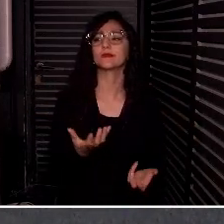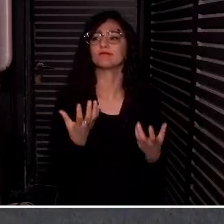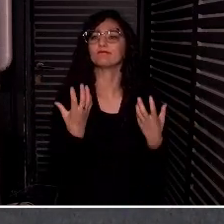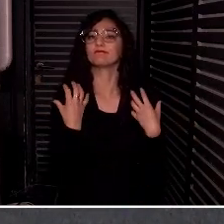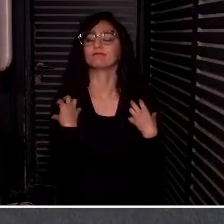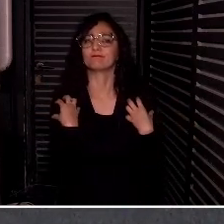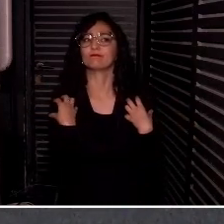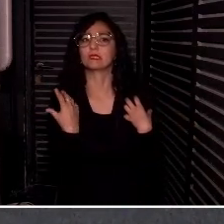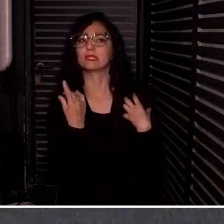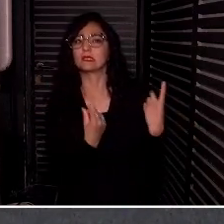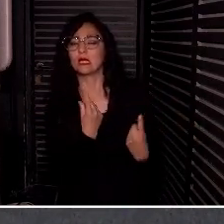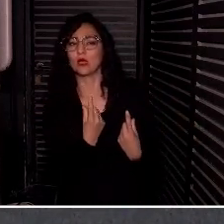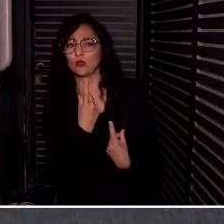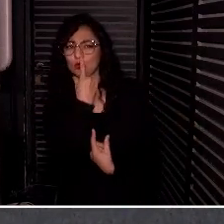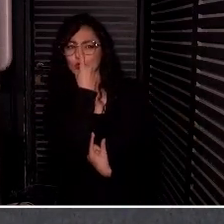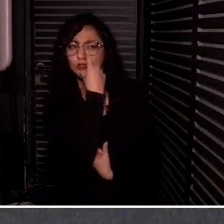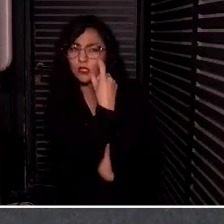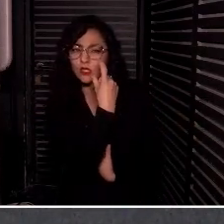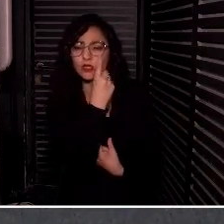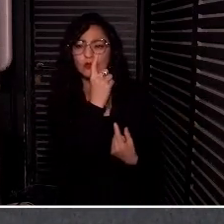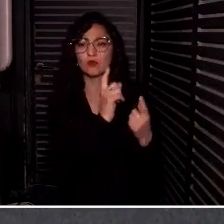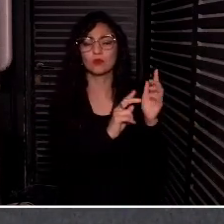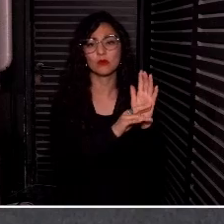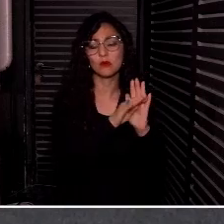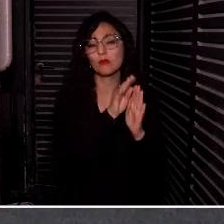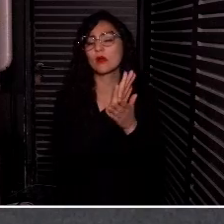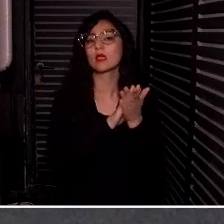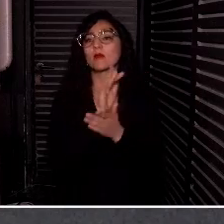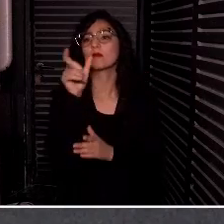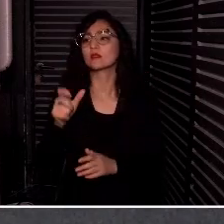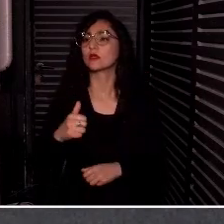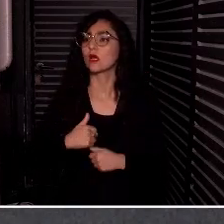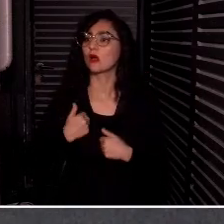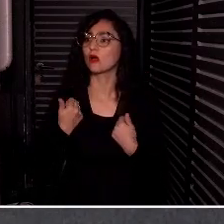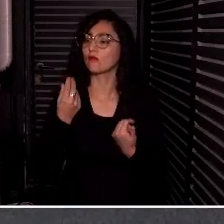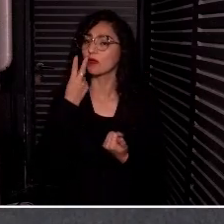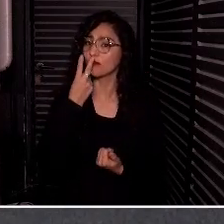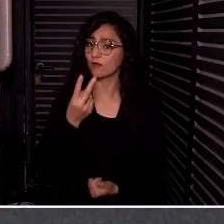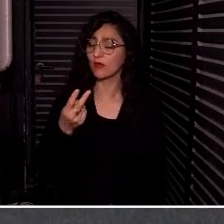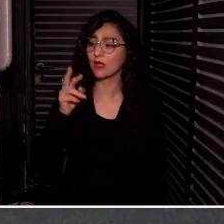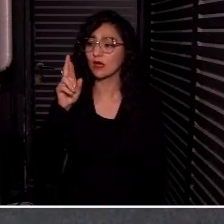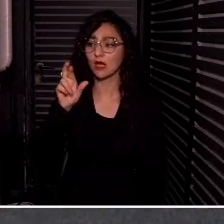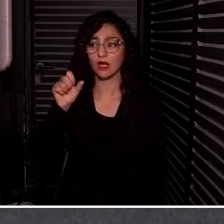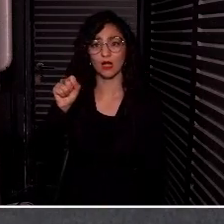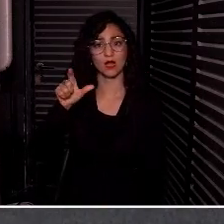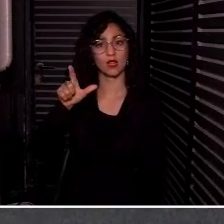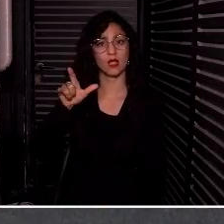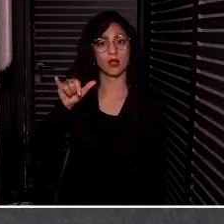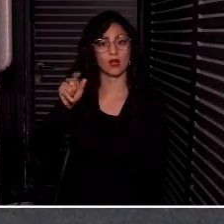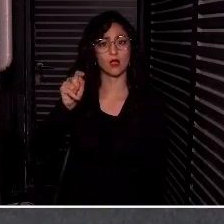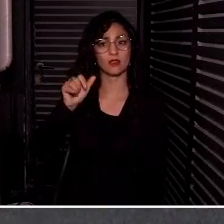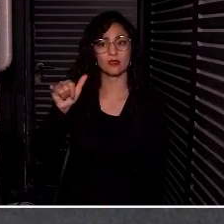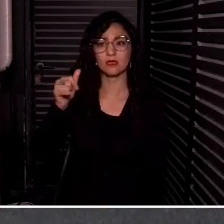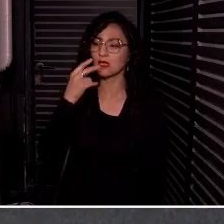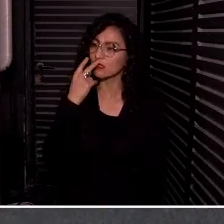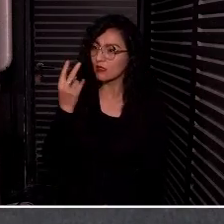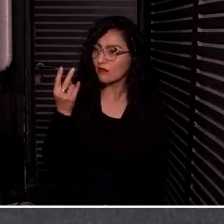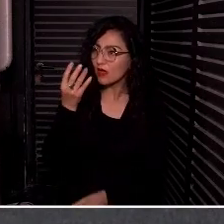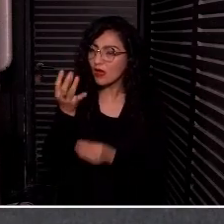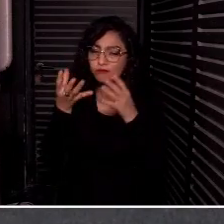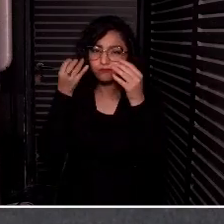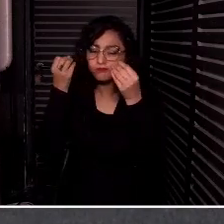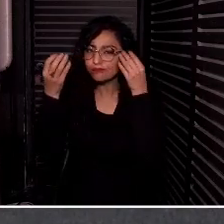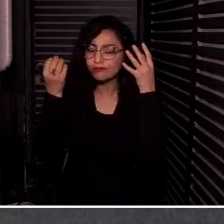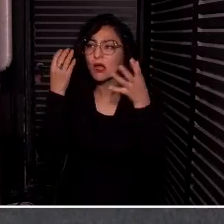ciertos programas serios una niña adolescente decía que veía un reality decía que ella aprendía mucho en relación a su vida o